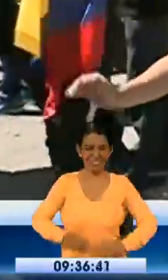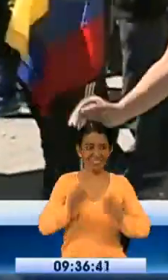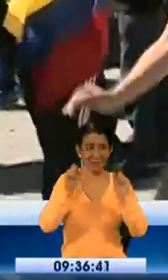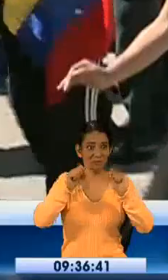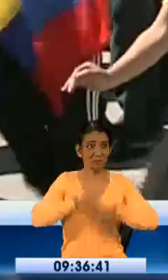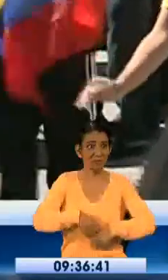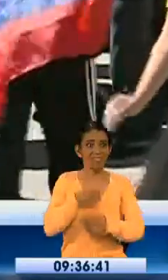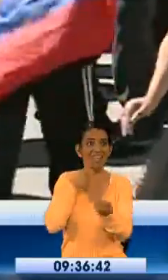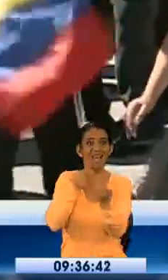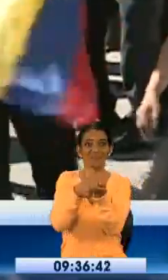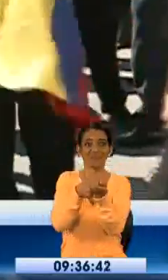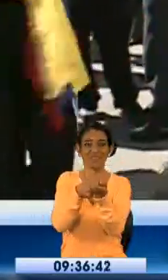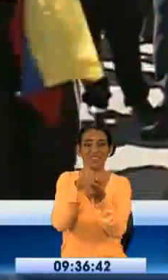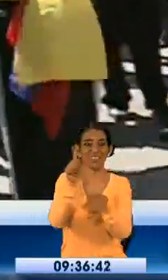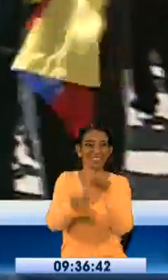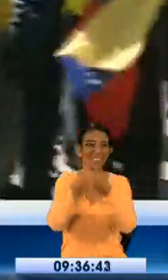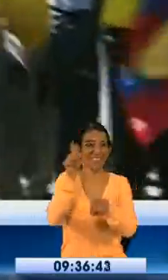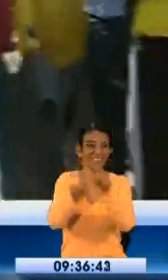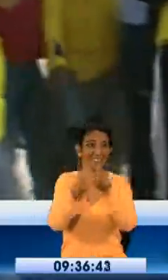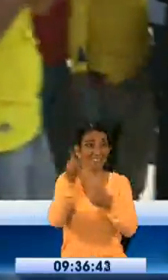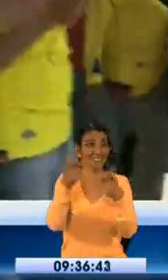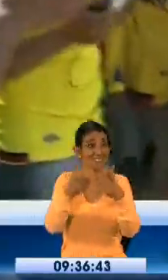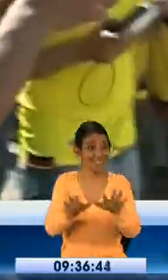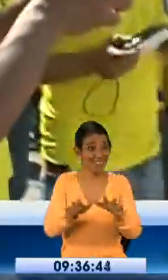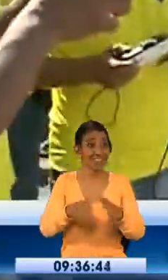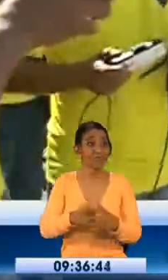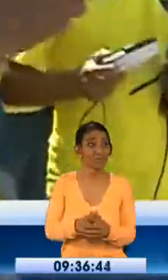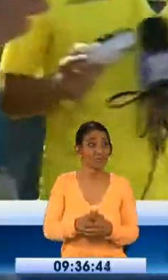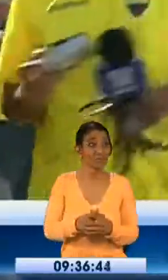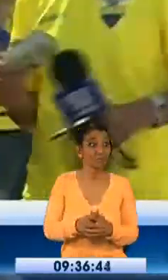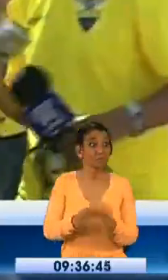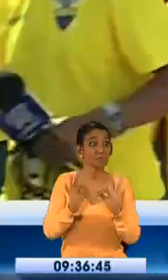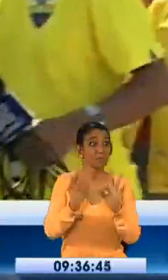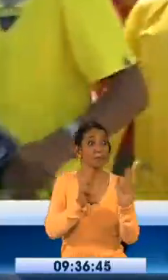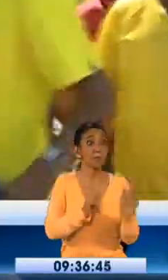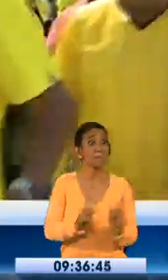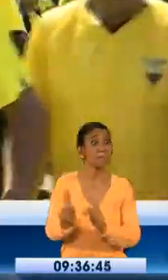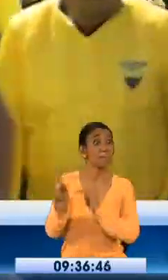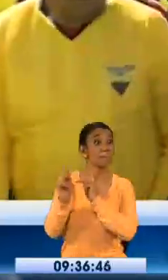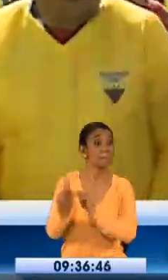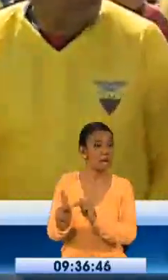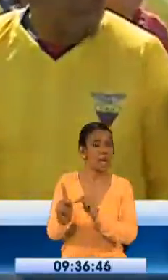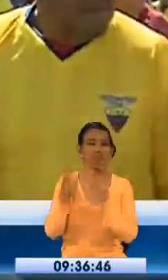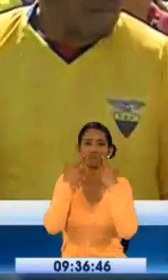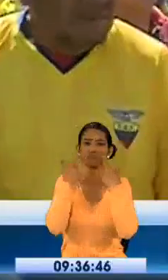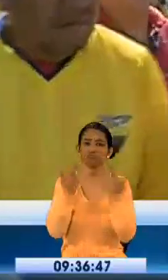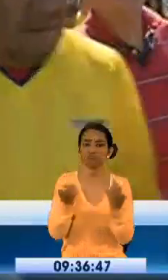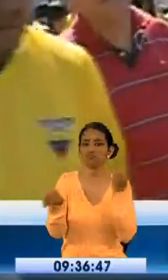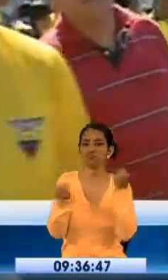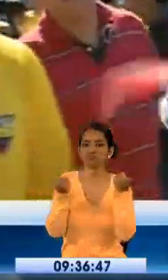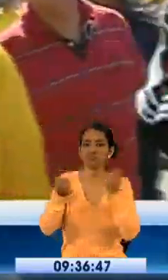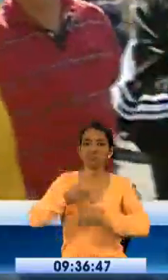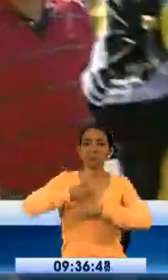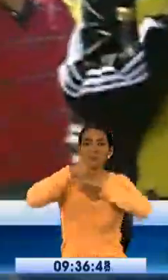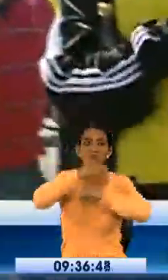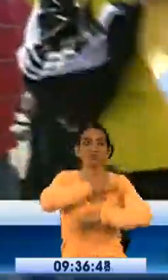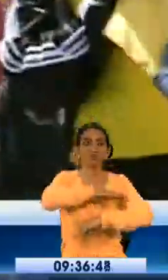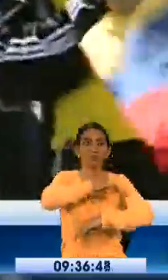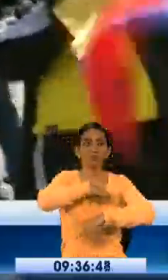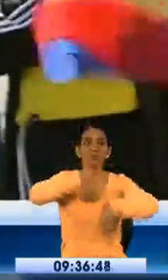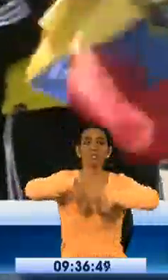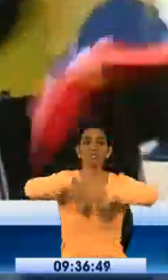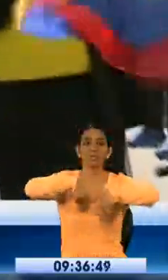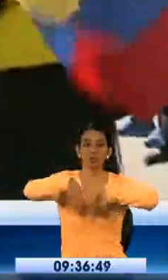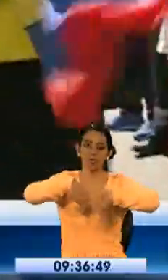a la selección. Asimismo, se tiene previsto un plan de operaciones que realizará la Agencia Metropolitana de Tránsito